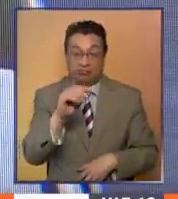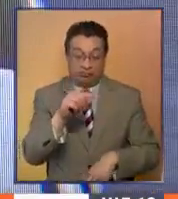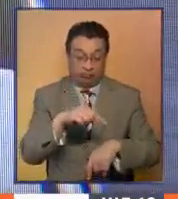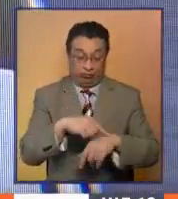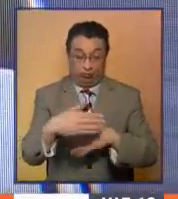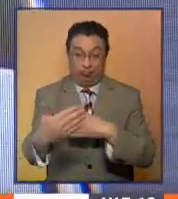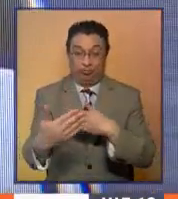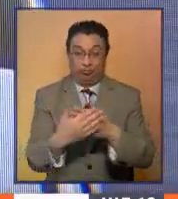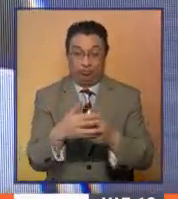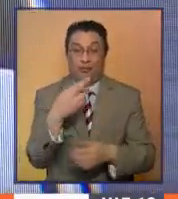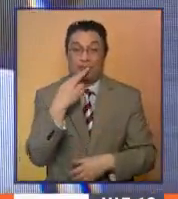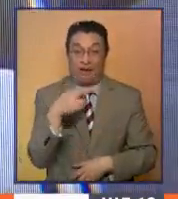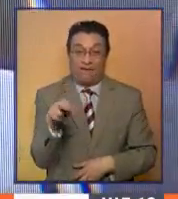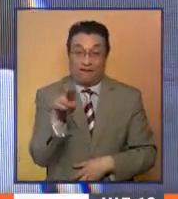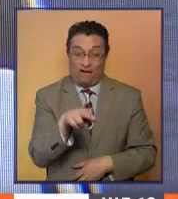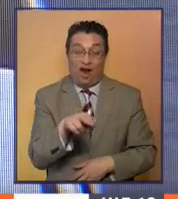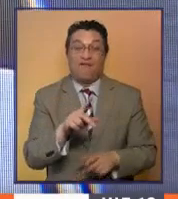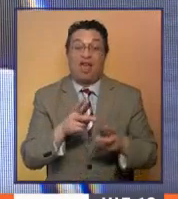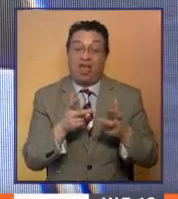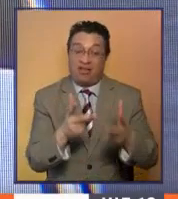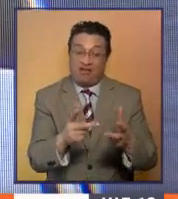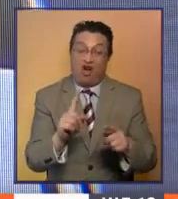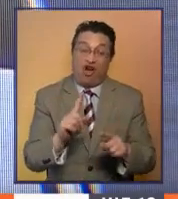volverán a atacar